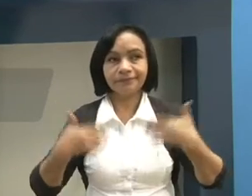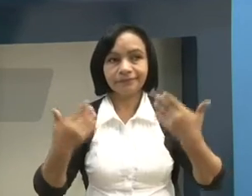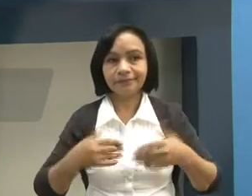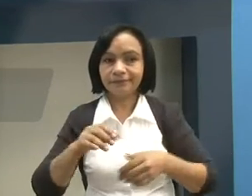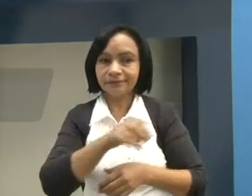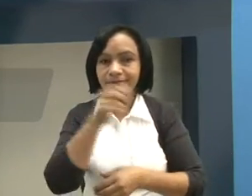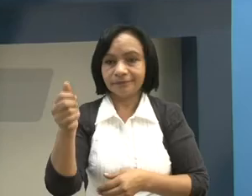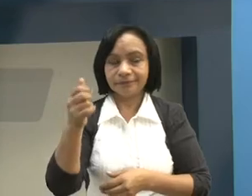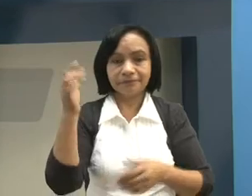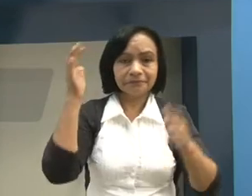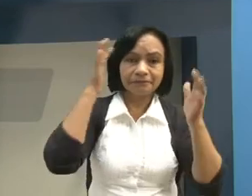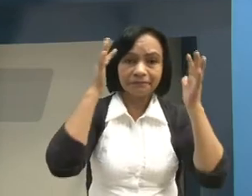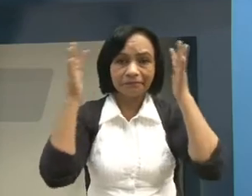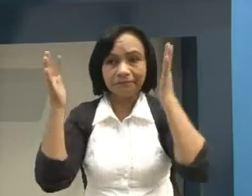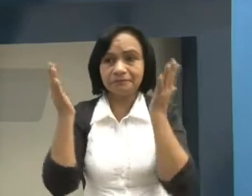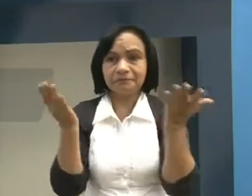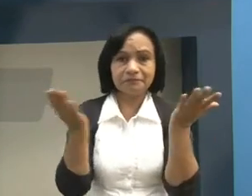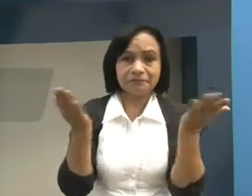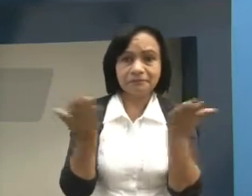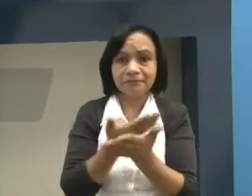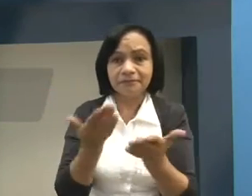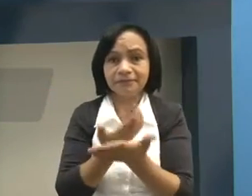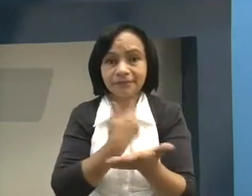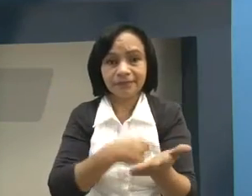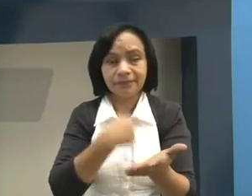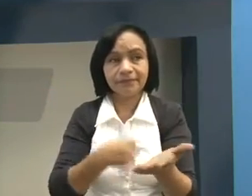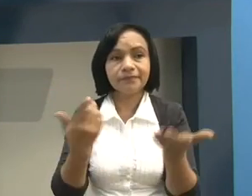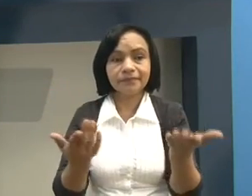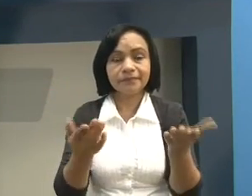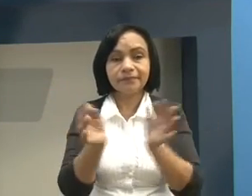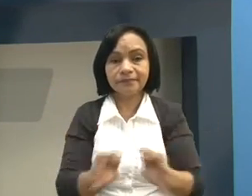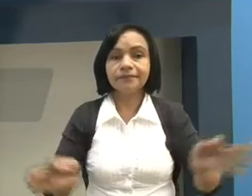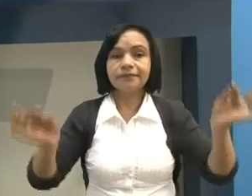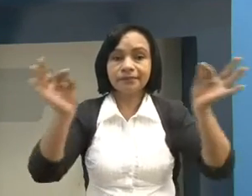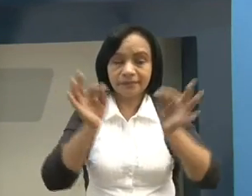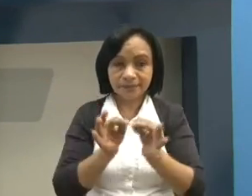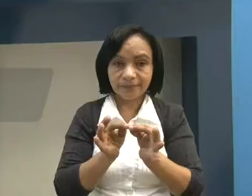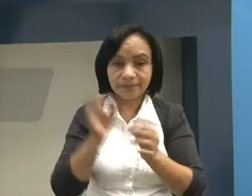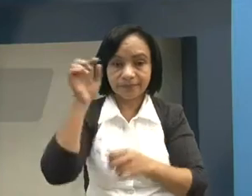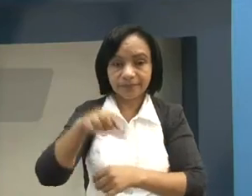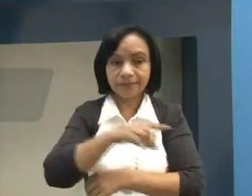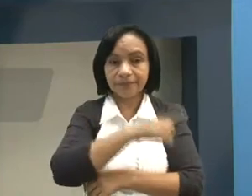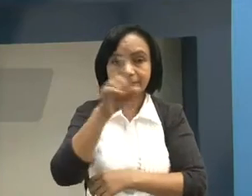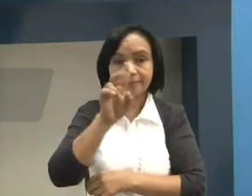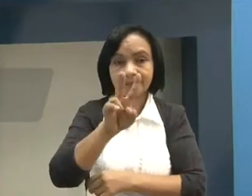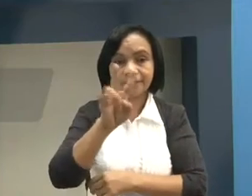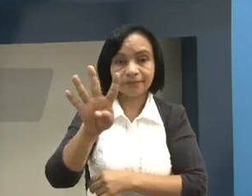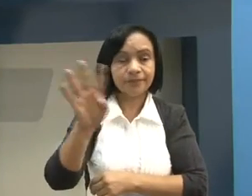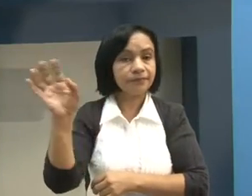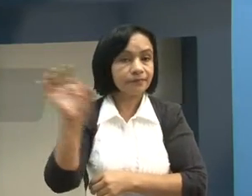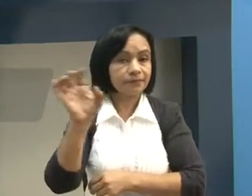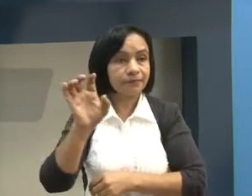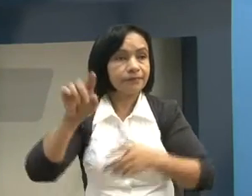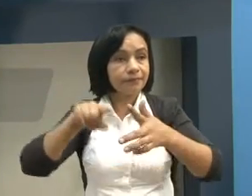otros irán con la preocupación de qué va a pasar en ese nuevo mundo, pero lo importante es que hoy, 24 de enero,